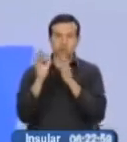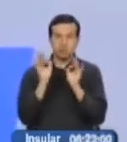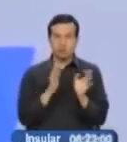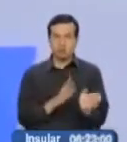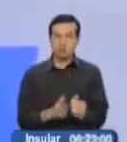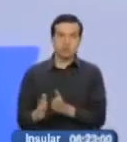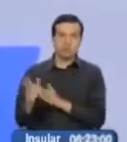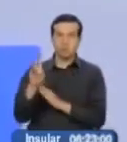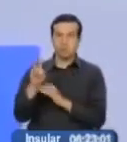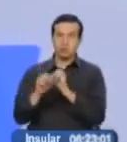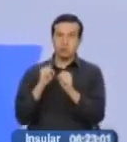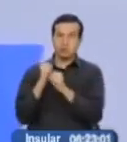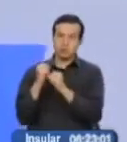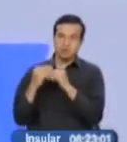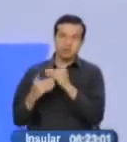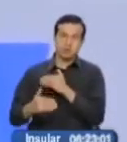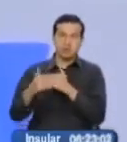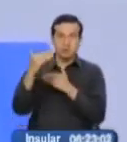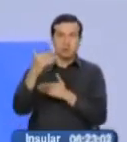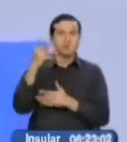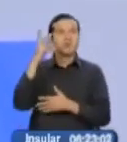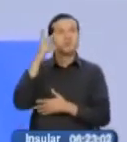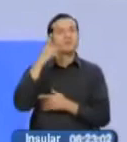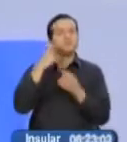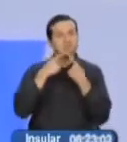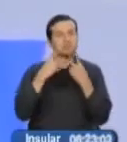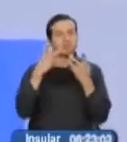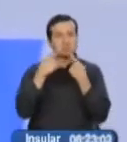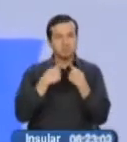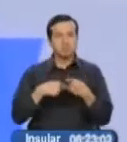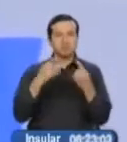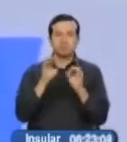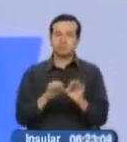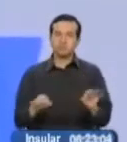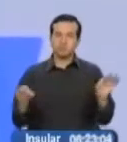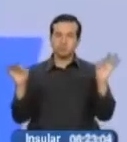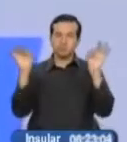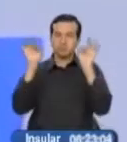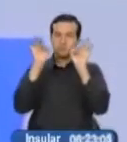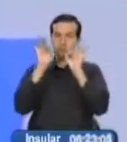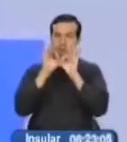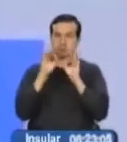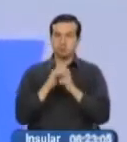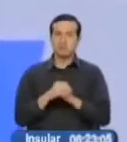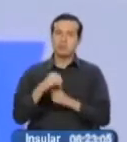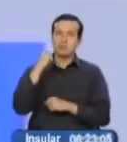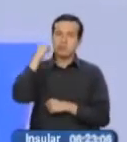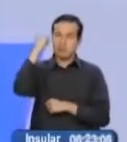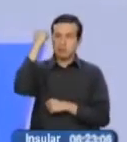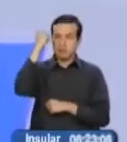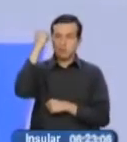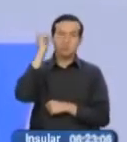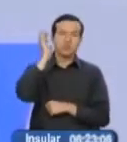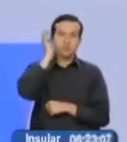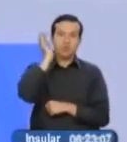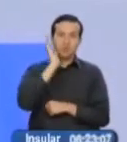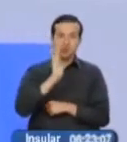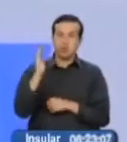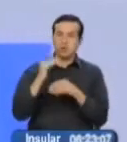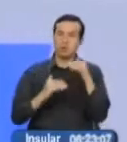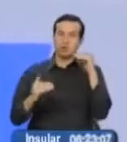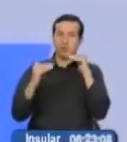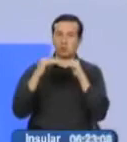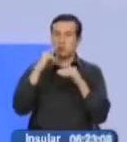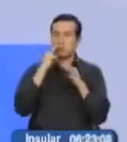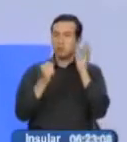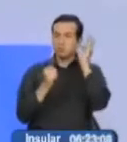en los próximos 20 años. Y yo quiero mencionar que es muy importante desde el punto de vista de los derechos de las mujeres y de la igualdad entre